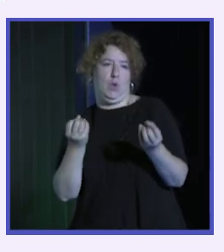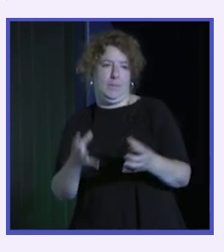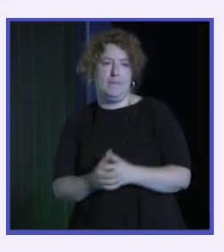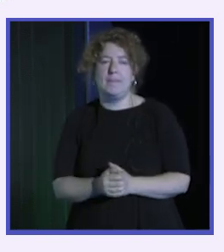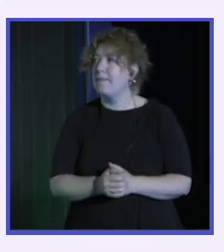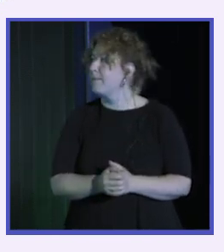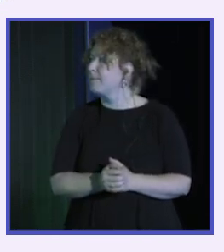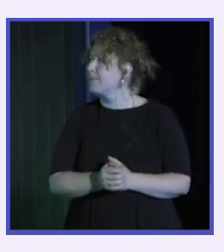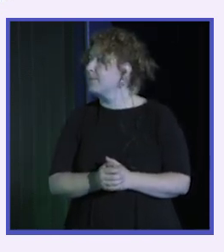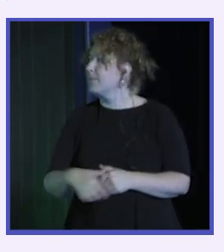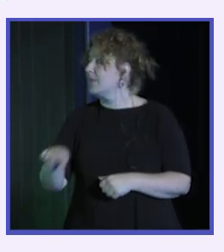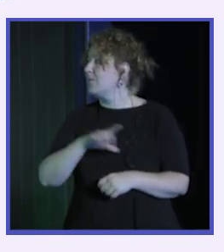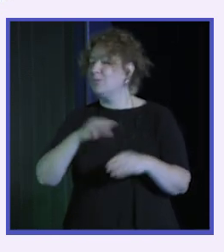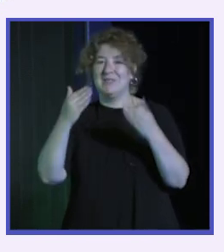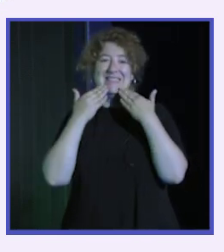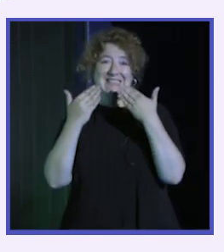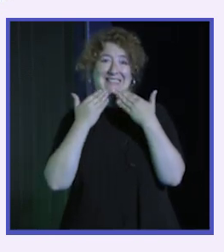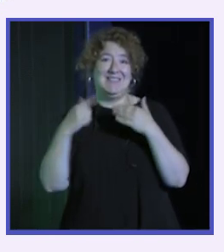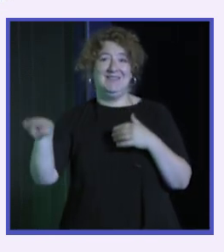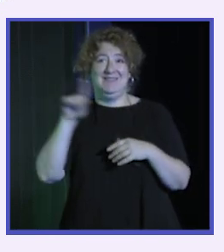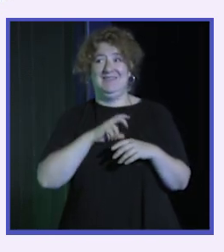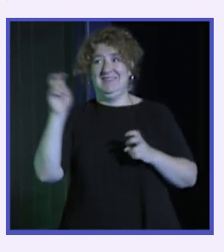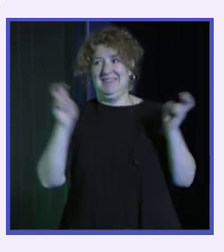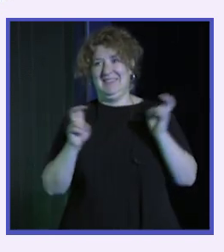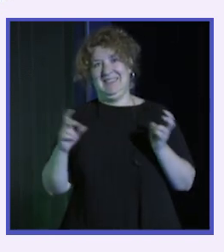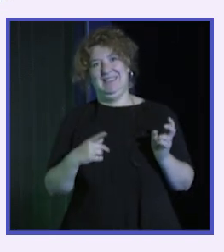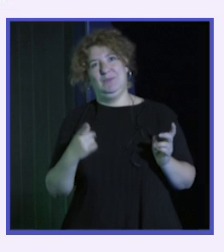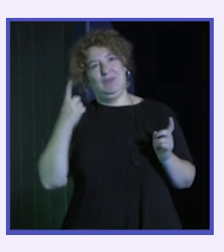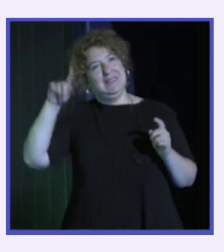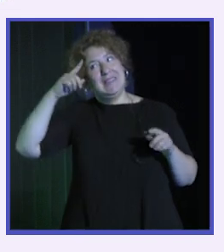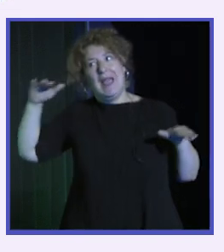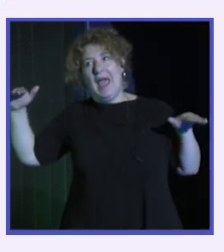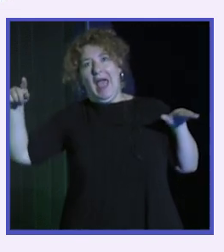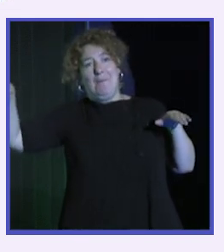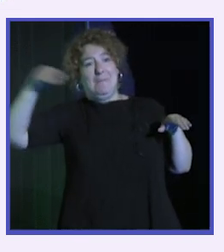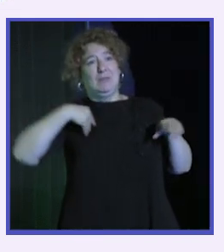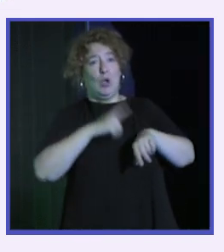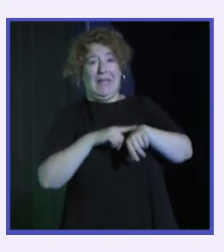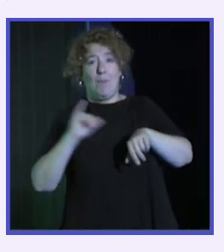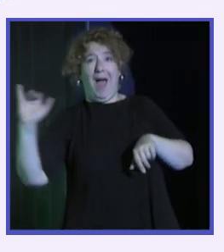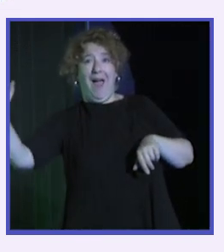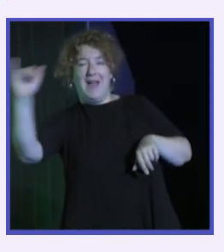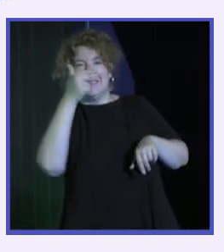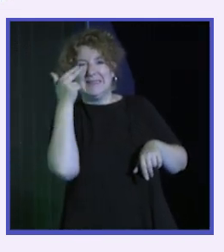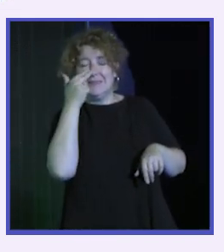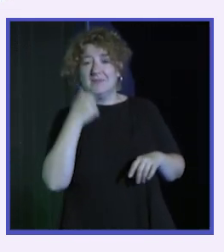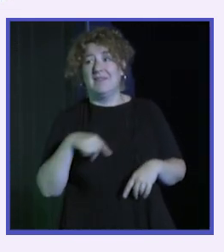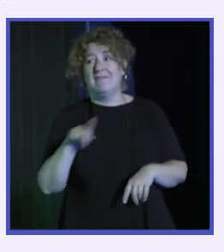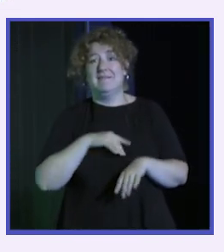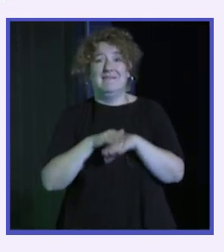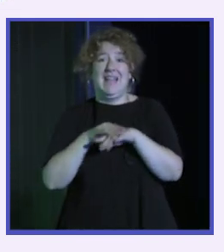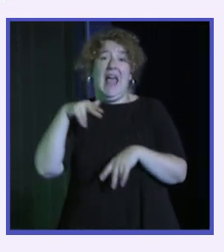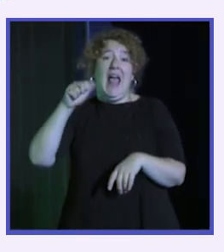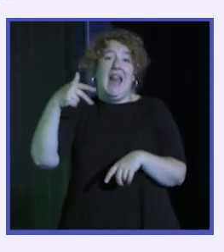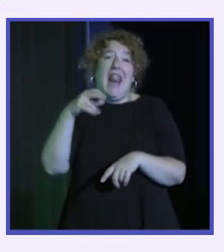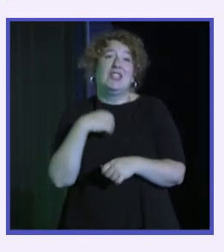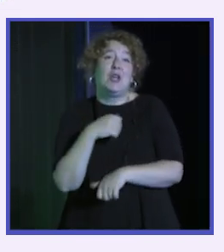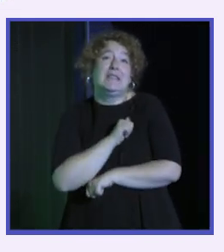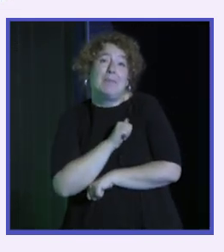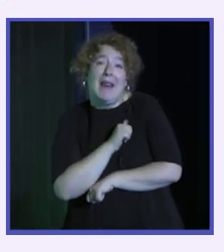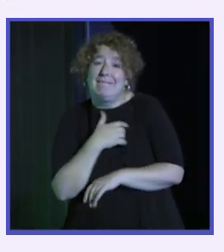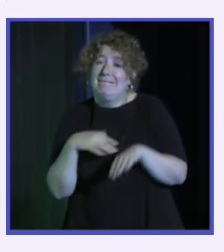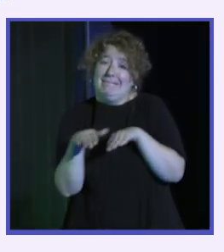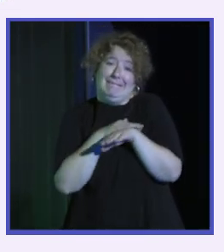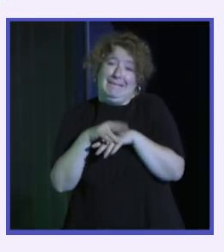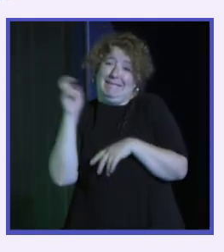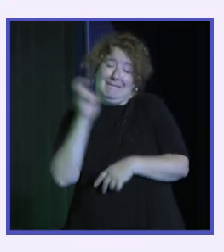Bueno, muchas gracias a todos por estar en esta sesión, que hay sesiones paralelas muy interesantes. Disculpad si alguien estaba esperando a Nacho aquí